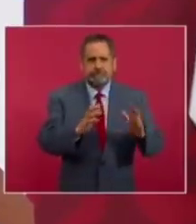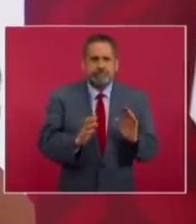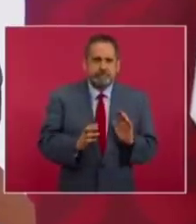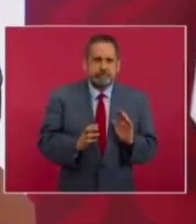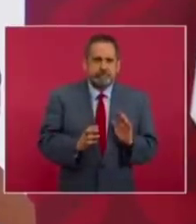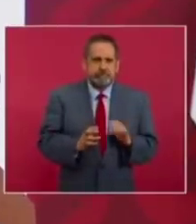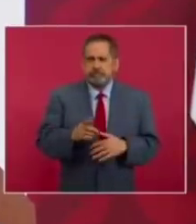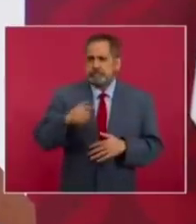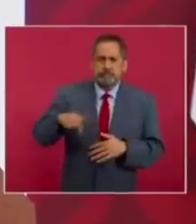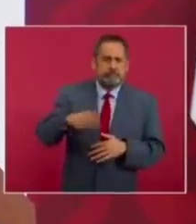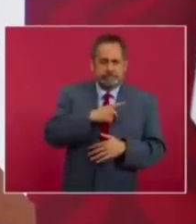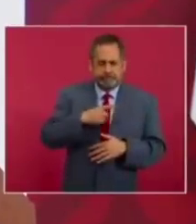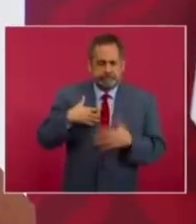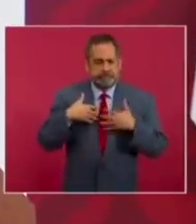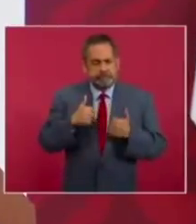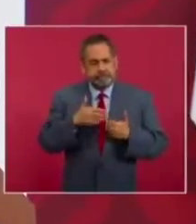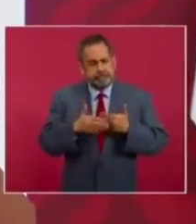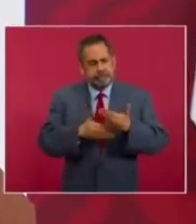entender los procesos,